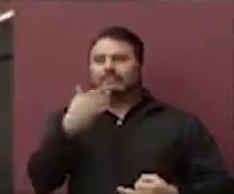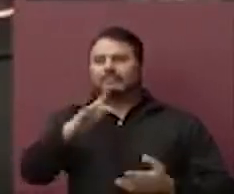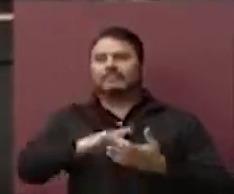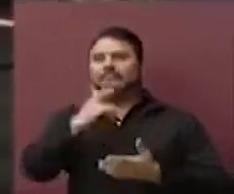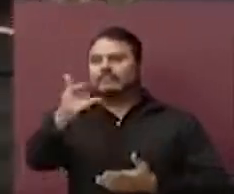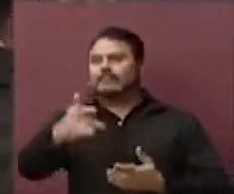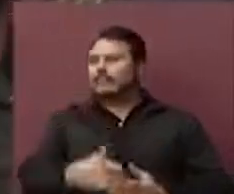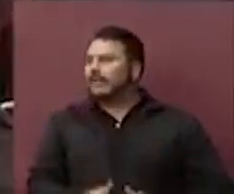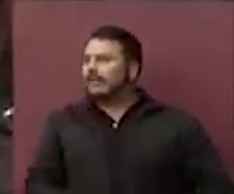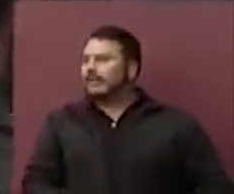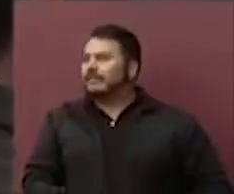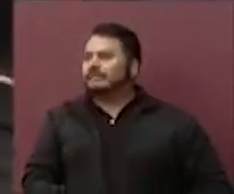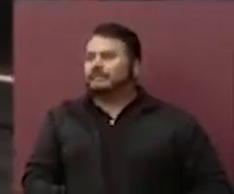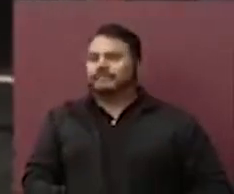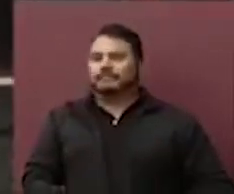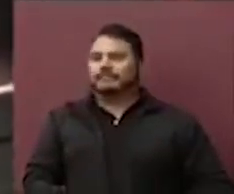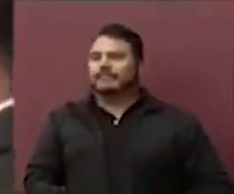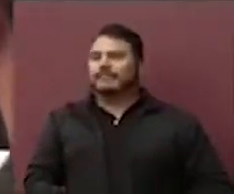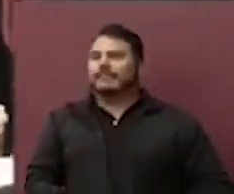Gracias.